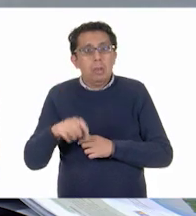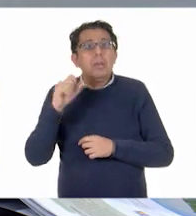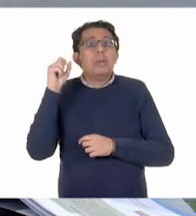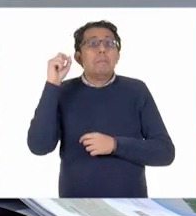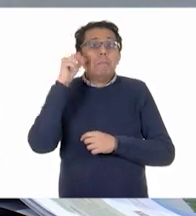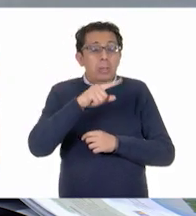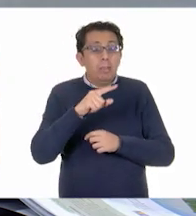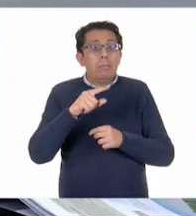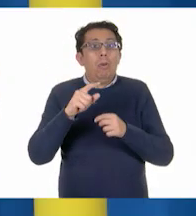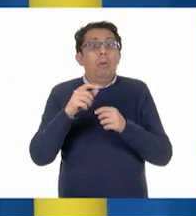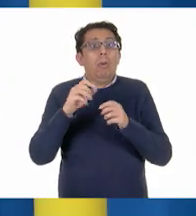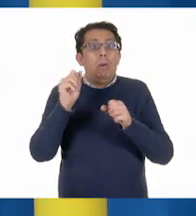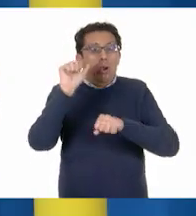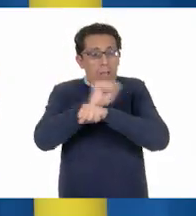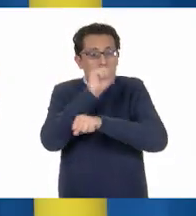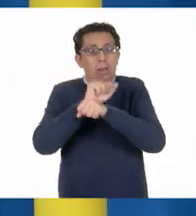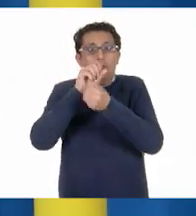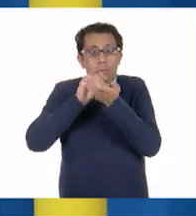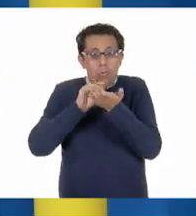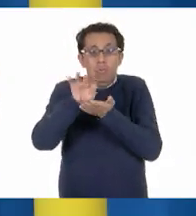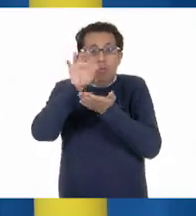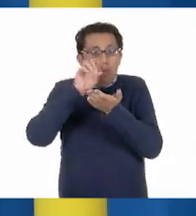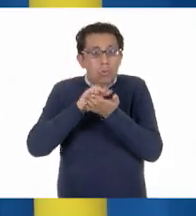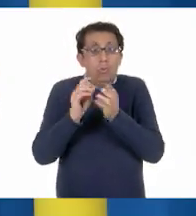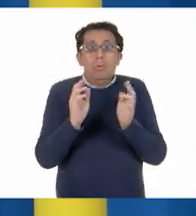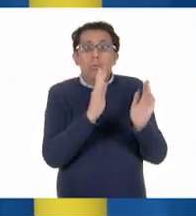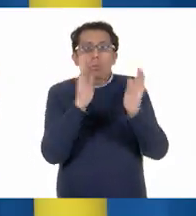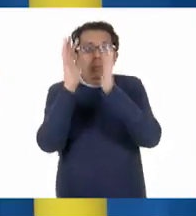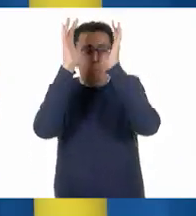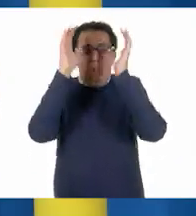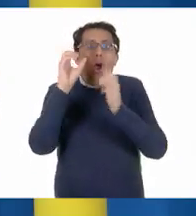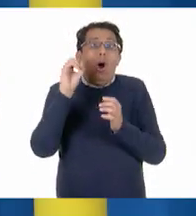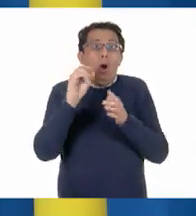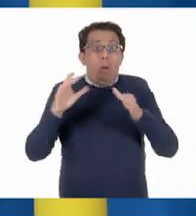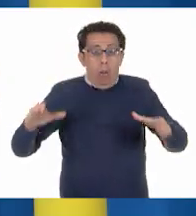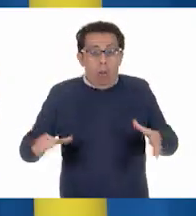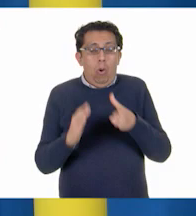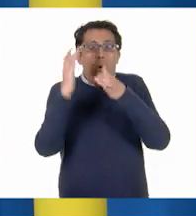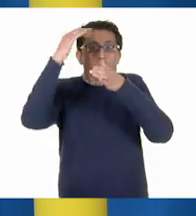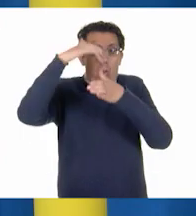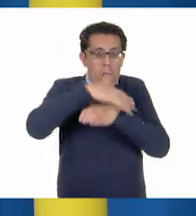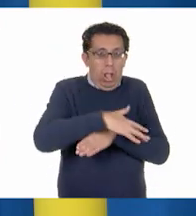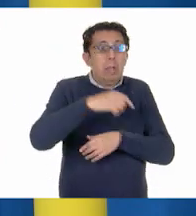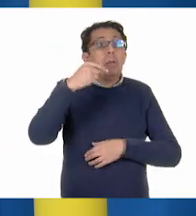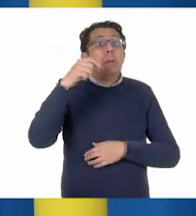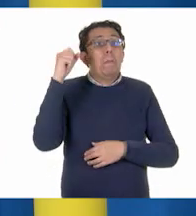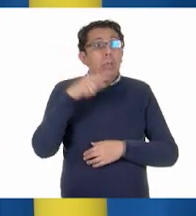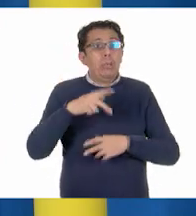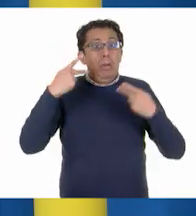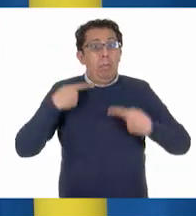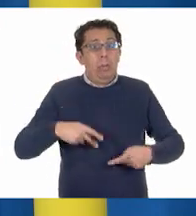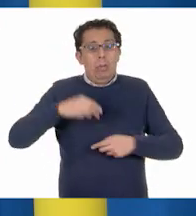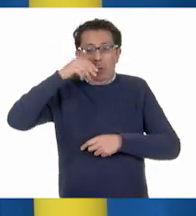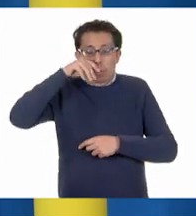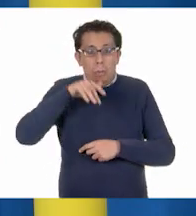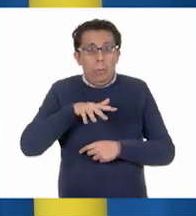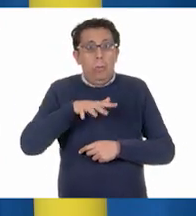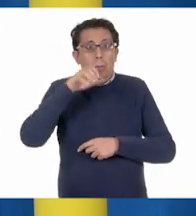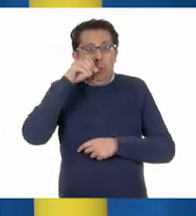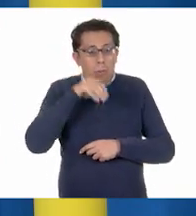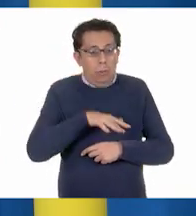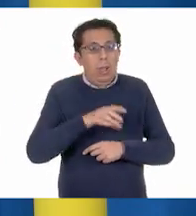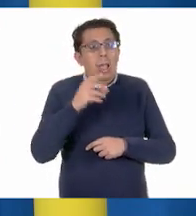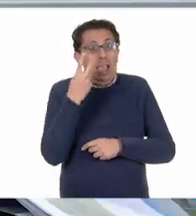los volcanes. O los gases que exhalamos las personas o que utilizan las plantas en la fotosíntesis para elaborar